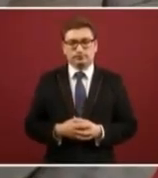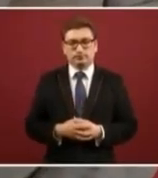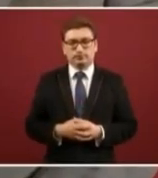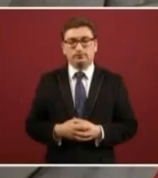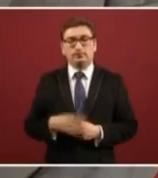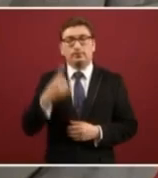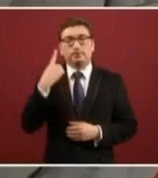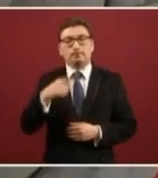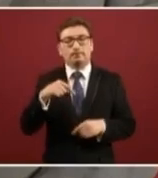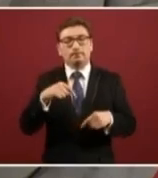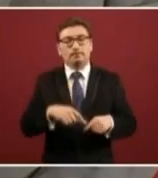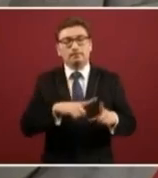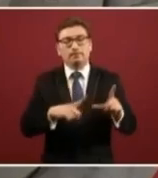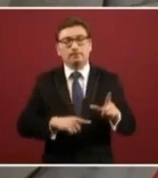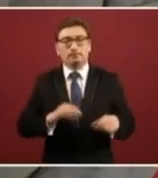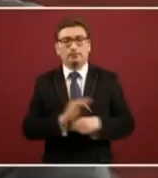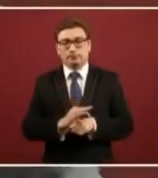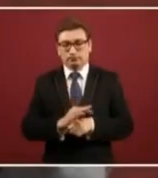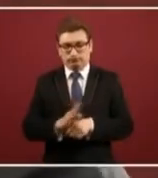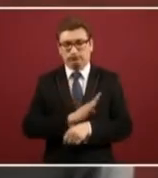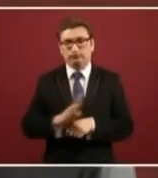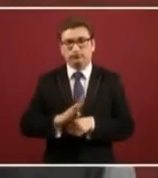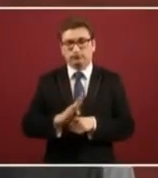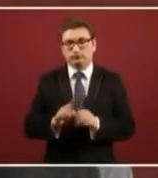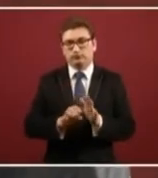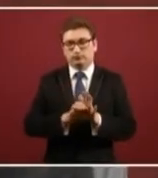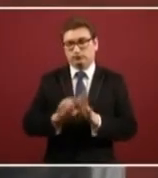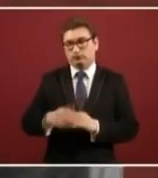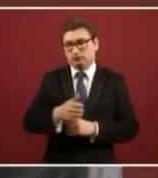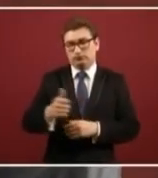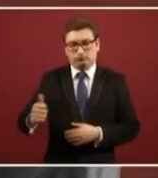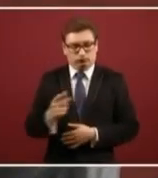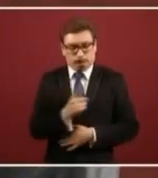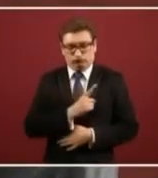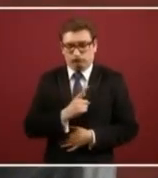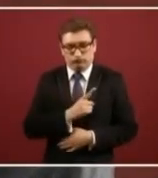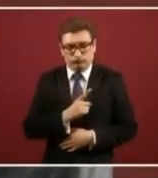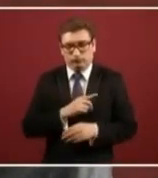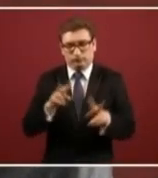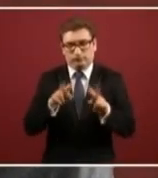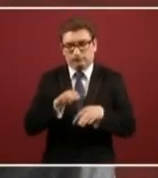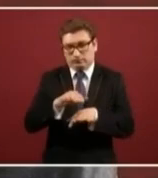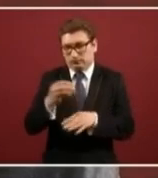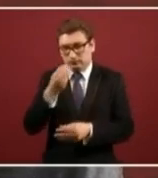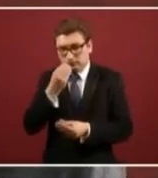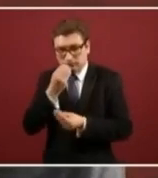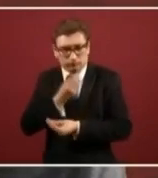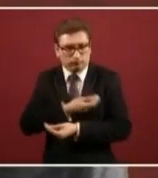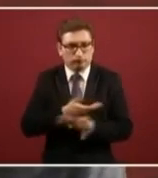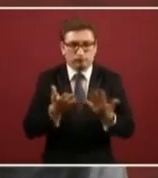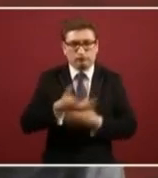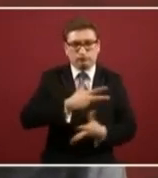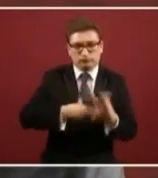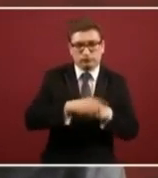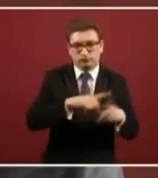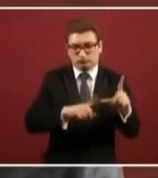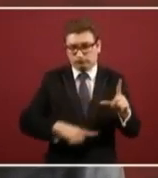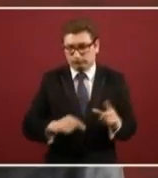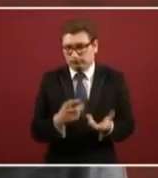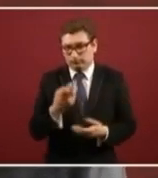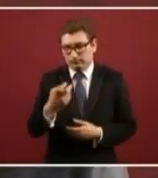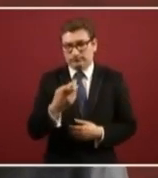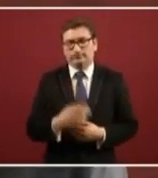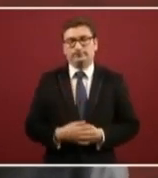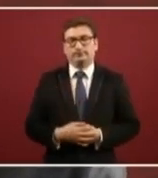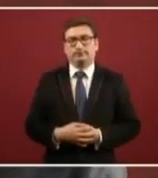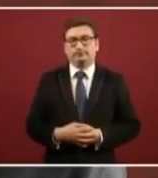en beneficio de la nación, por ejemplo, la autosuficiencia alimentaria. Todo eso se